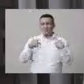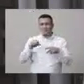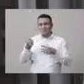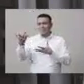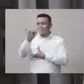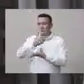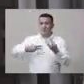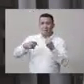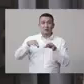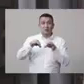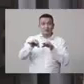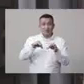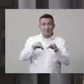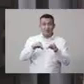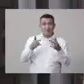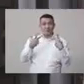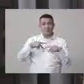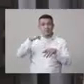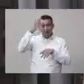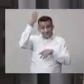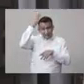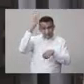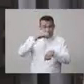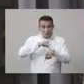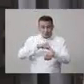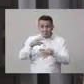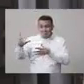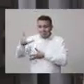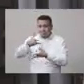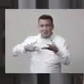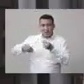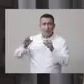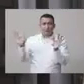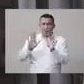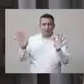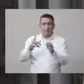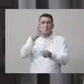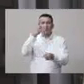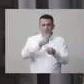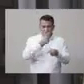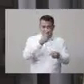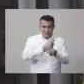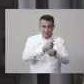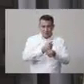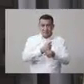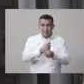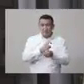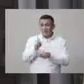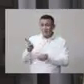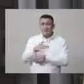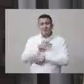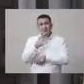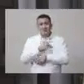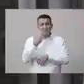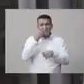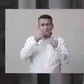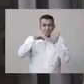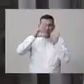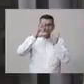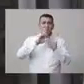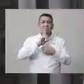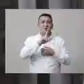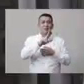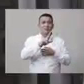Por ello, lo primero que debe hacerse siempre es contactarnos mediante nuestra aplicación móvil